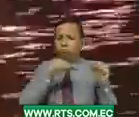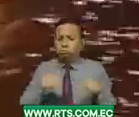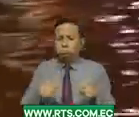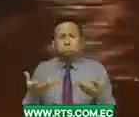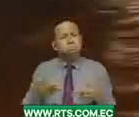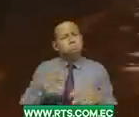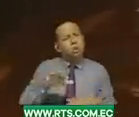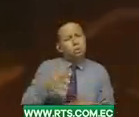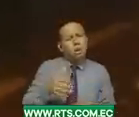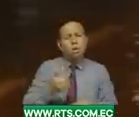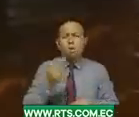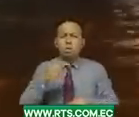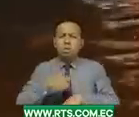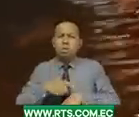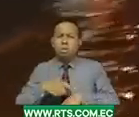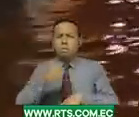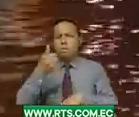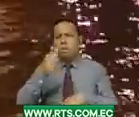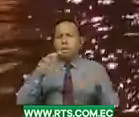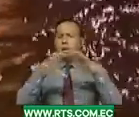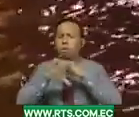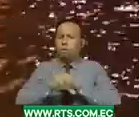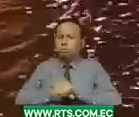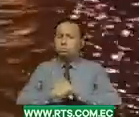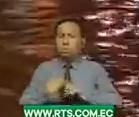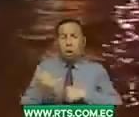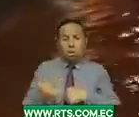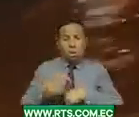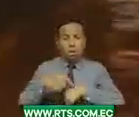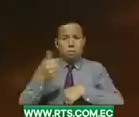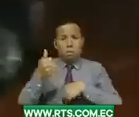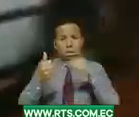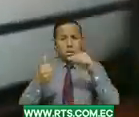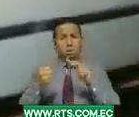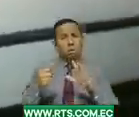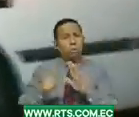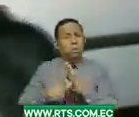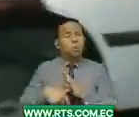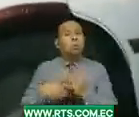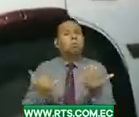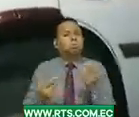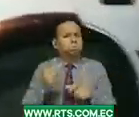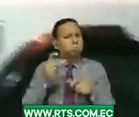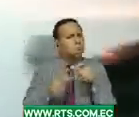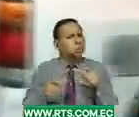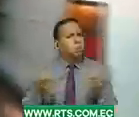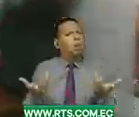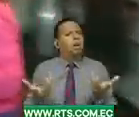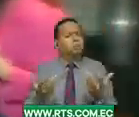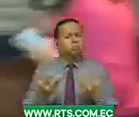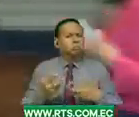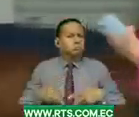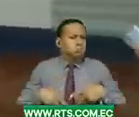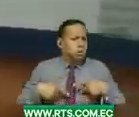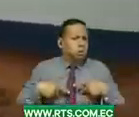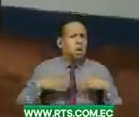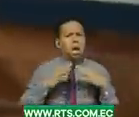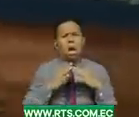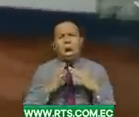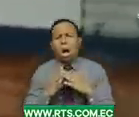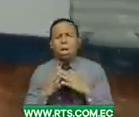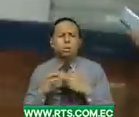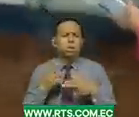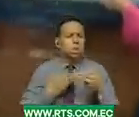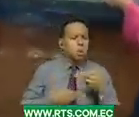10 de la noche con 3 minutos, normalmente las personas están aún en sus viviendas, están en los